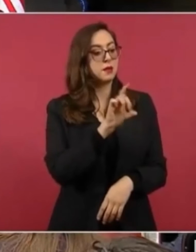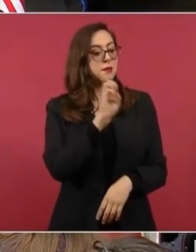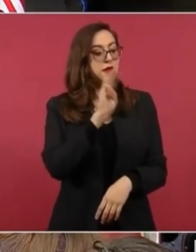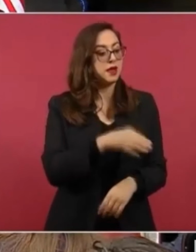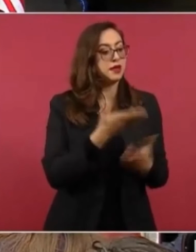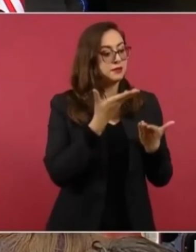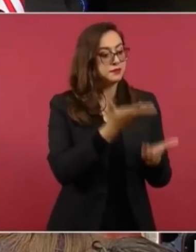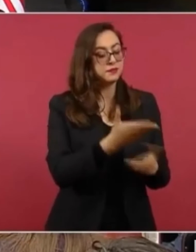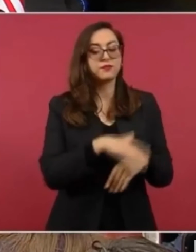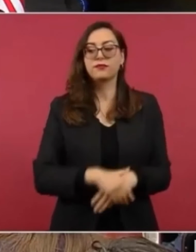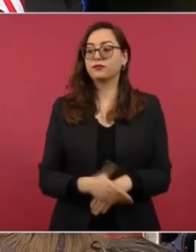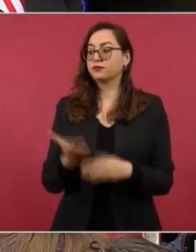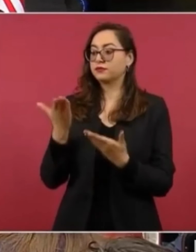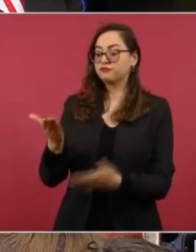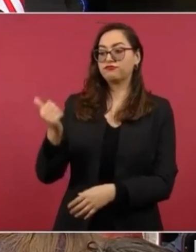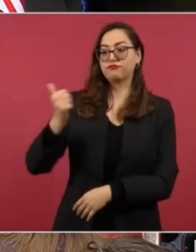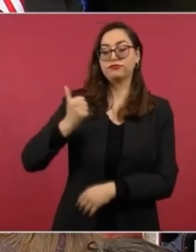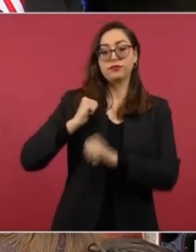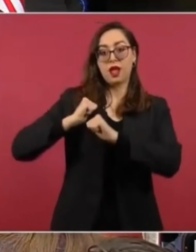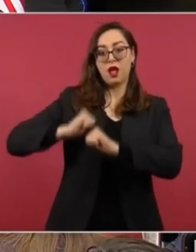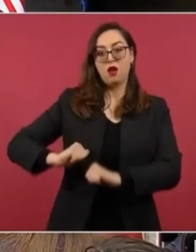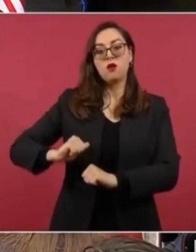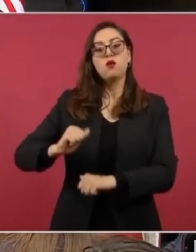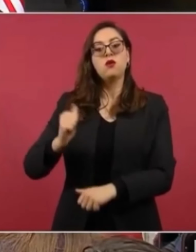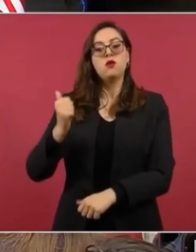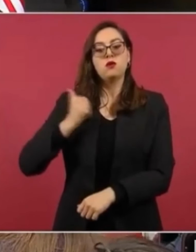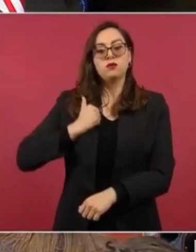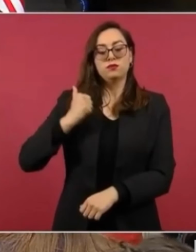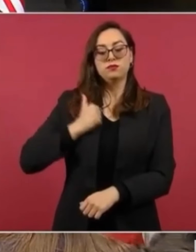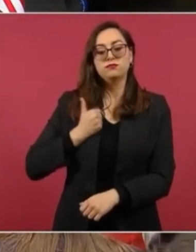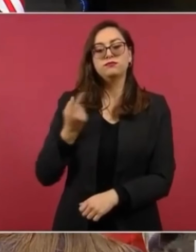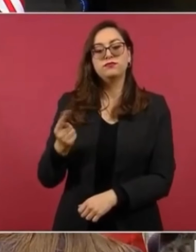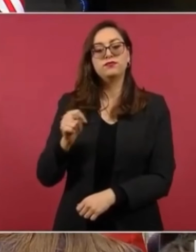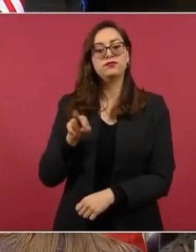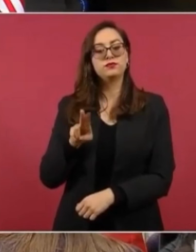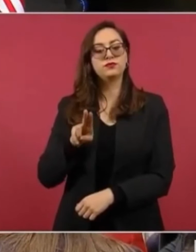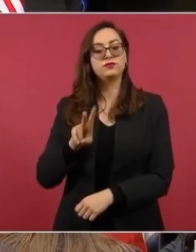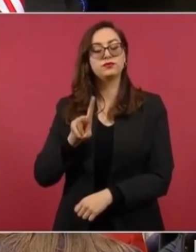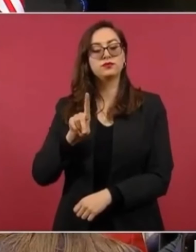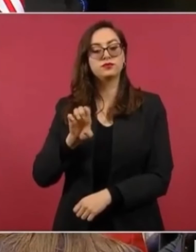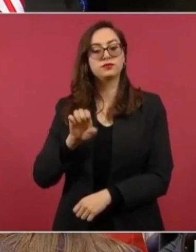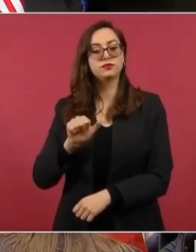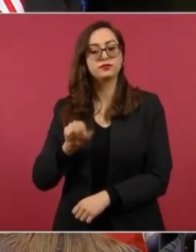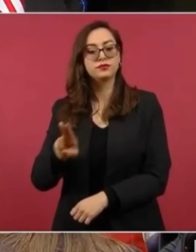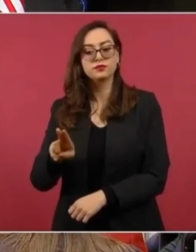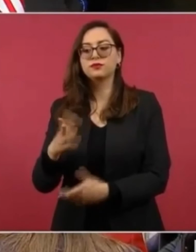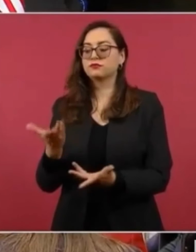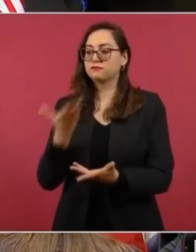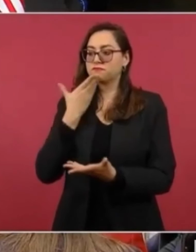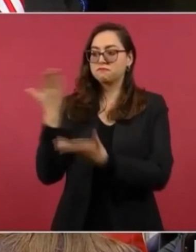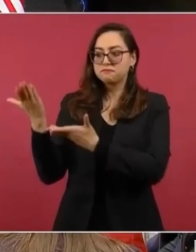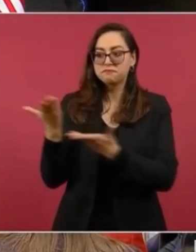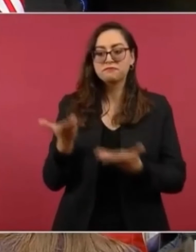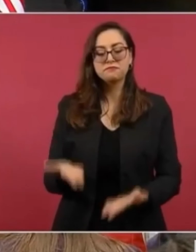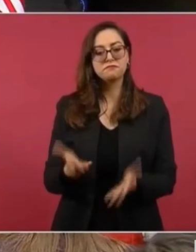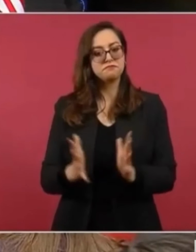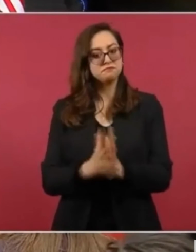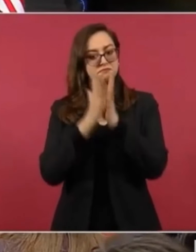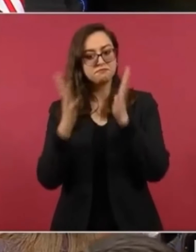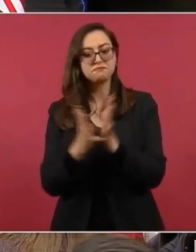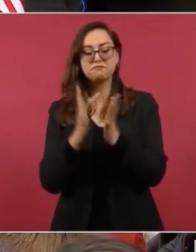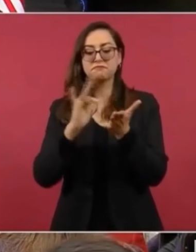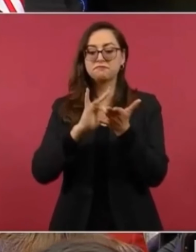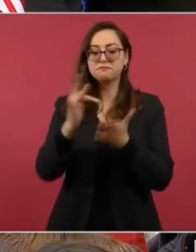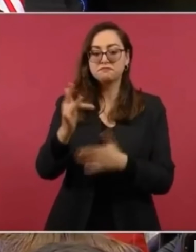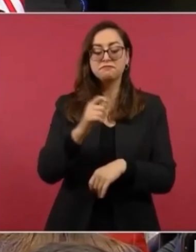y del primer ministro Justin Trudeau también la de sus